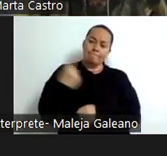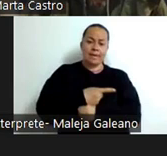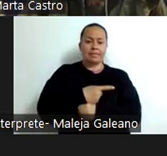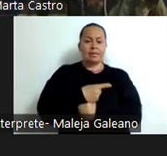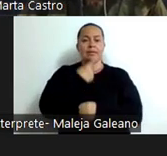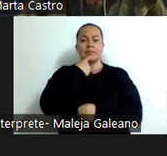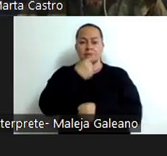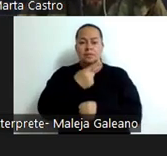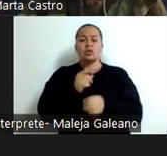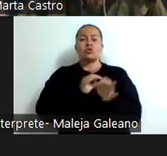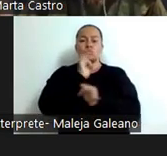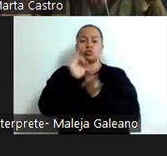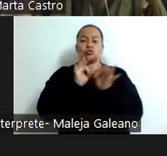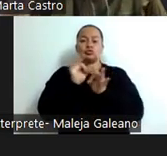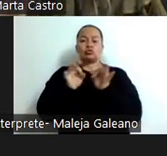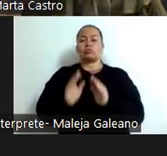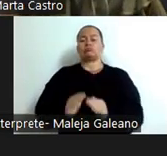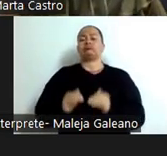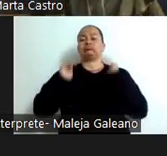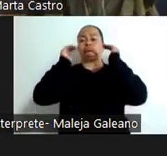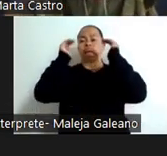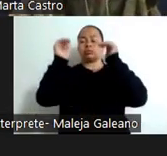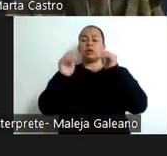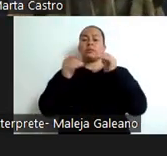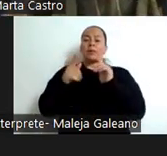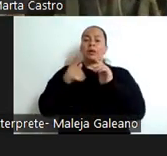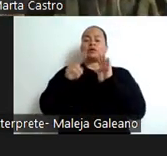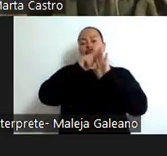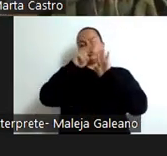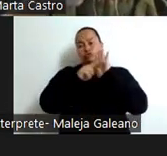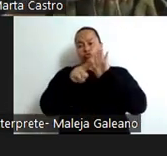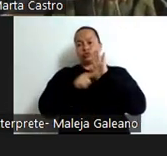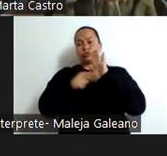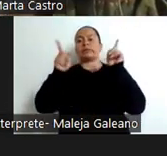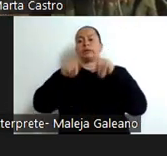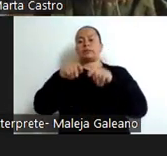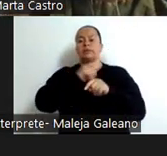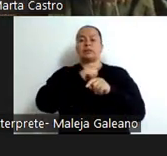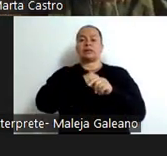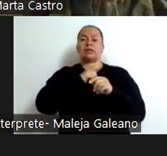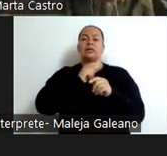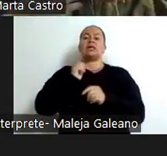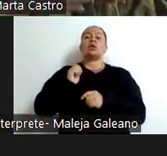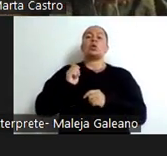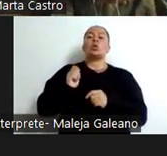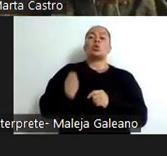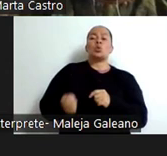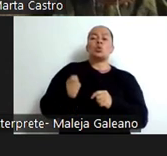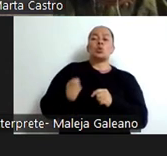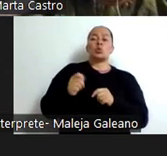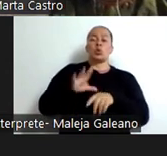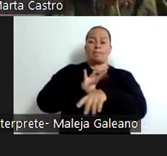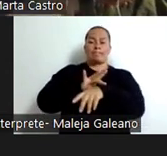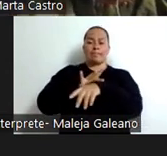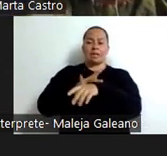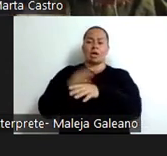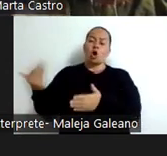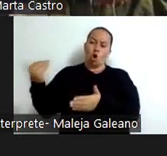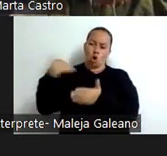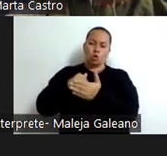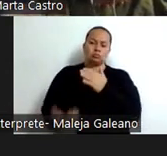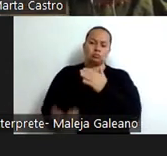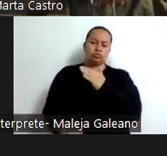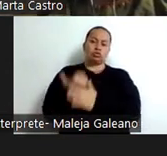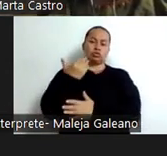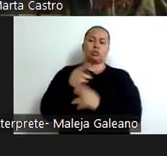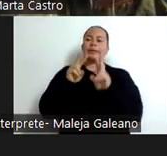medida excepcional y tiene que haber ciertas reglas que exista certeza médica Entonces lo de nuevo lo toma como un tema